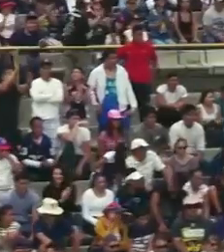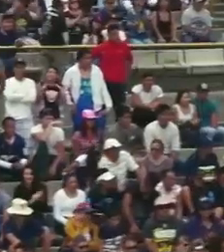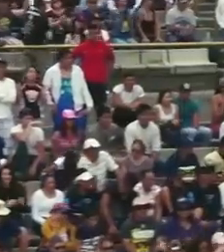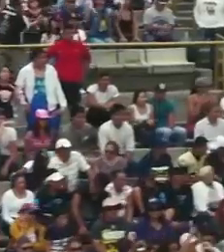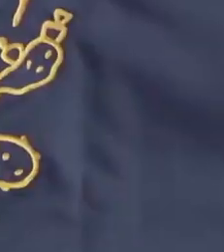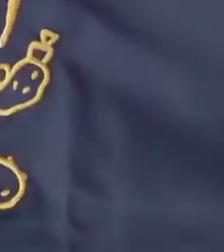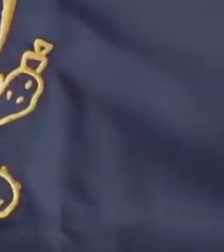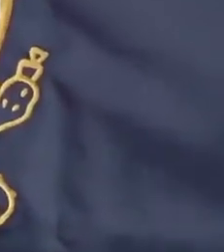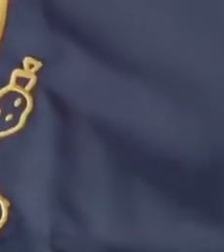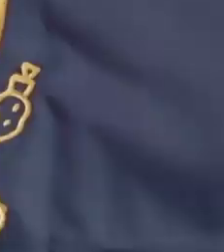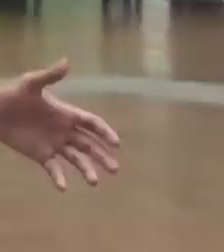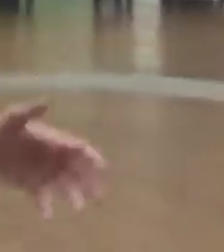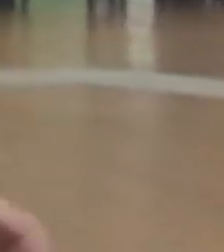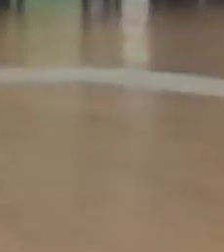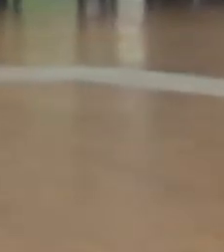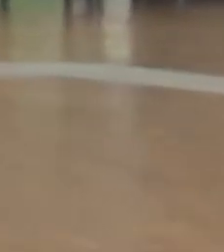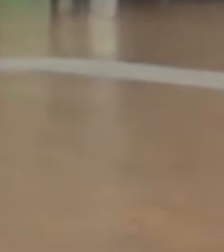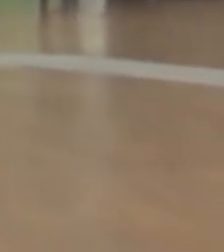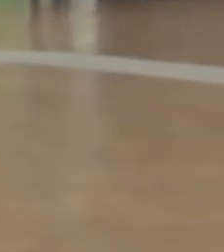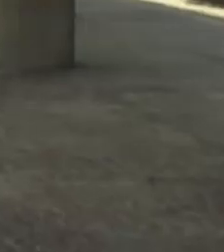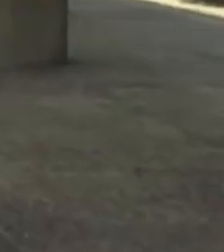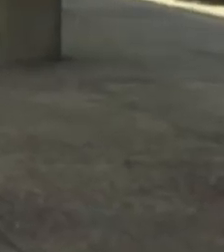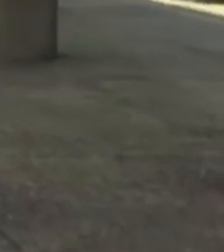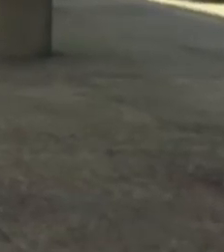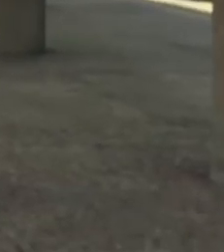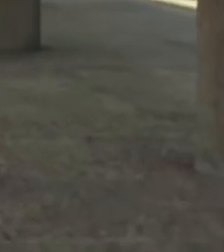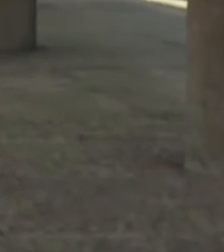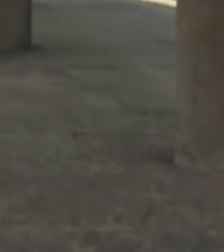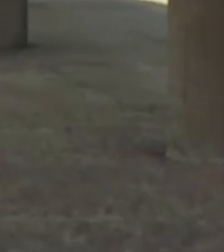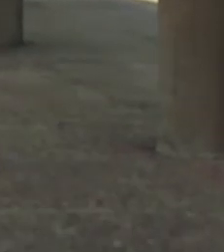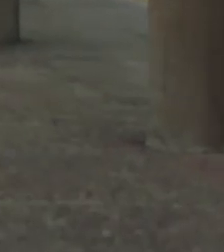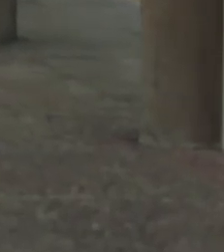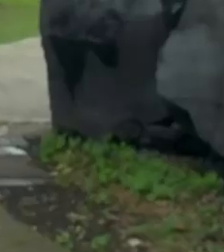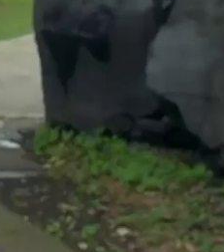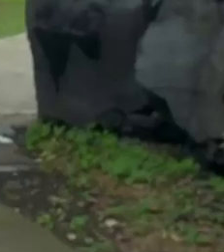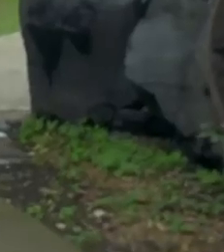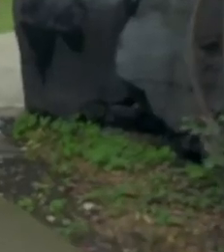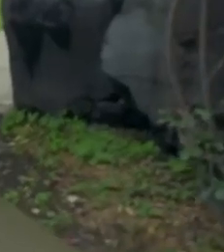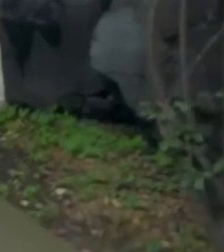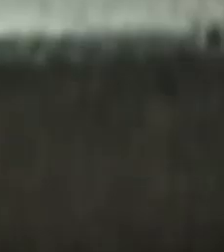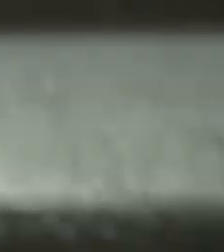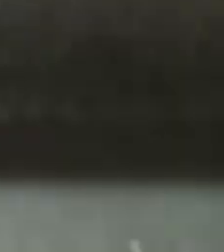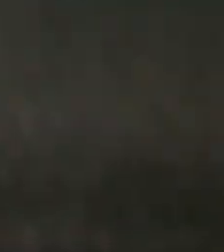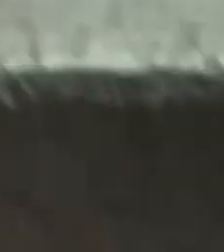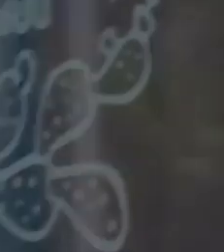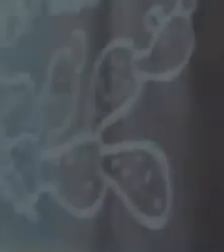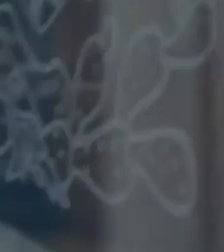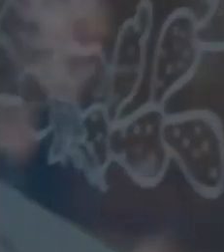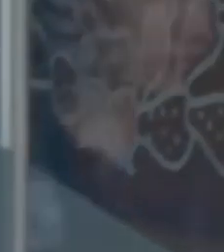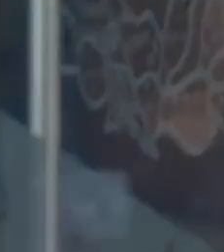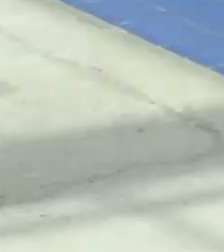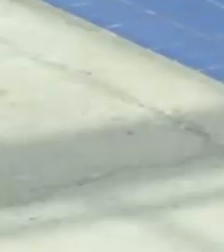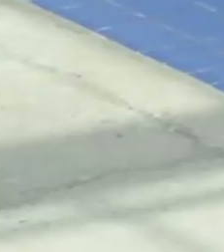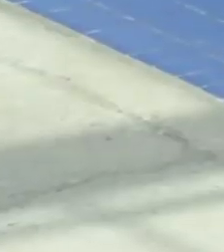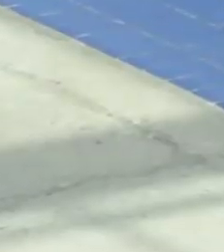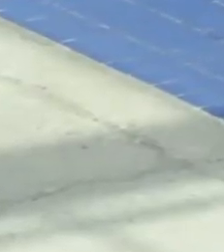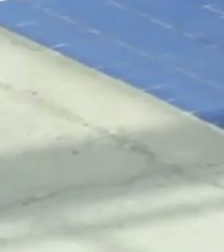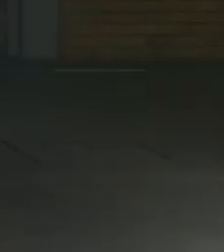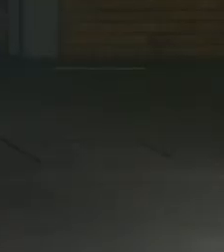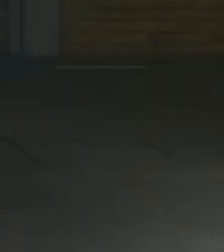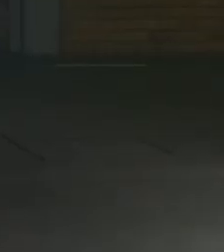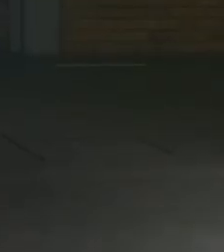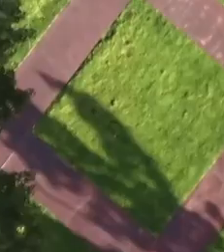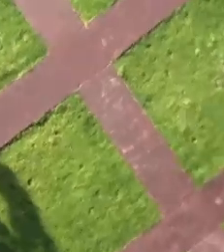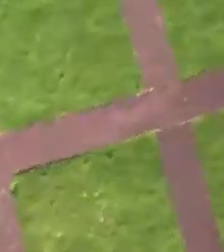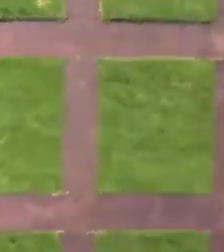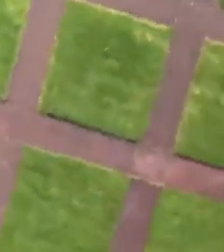somos una universidad pública y estamos abiertos al mundo sin importar creencias religiosas raza orientación sexual género ideología política